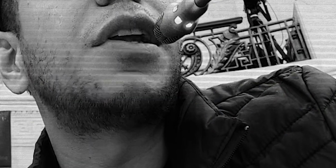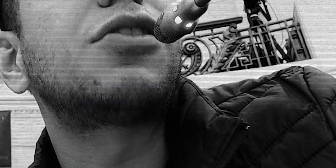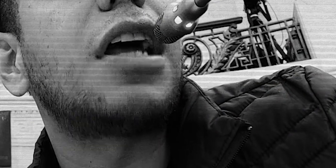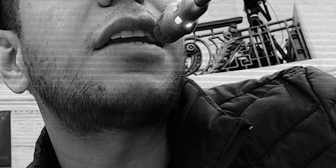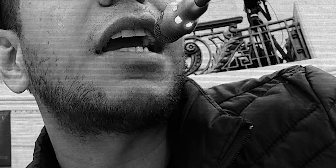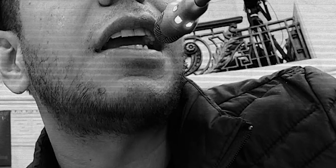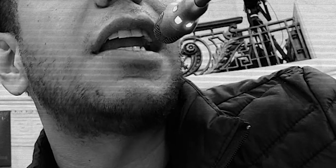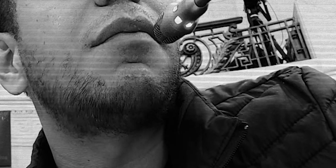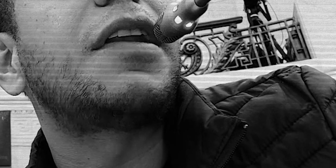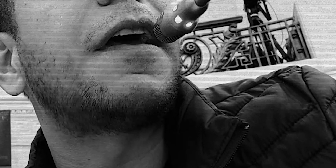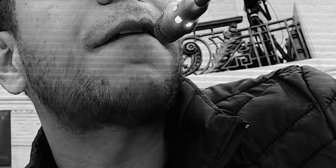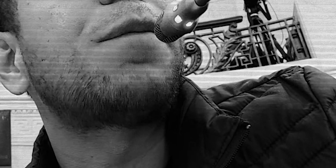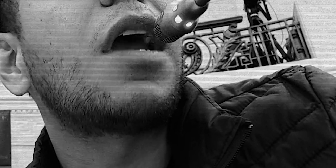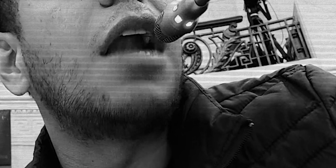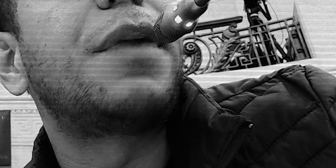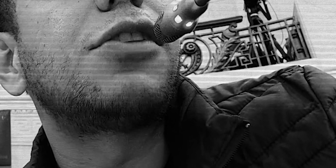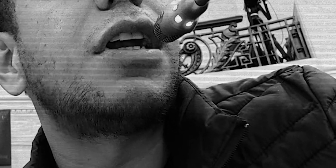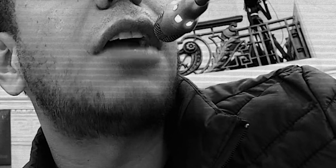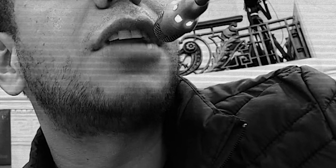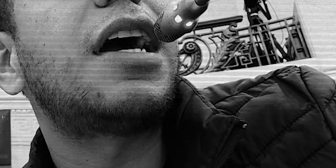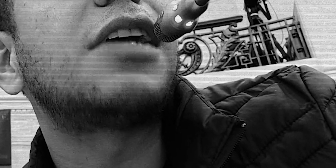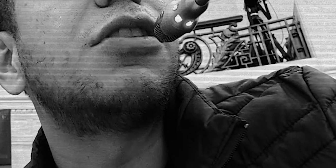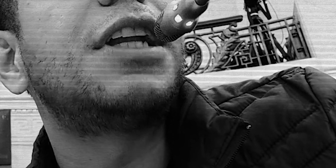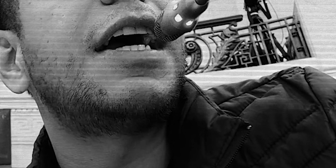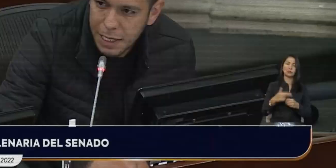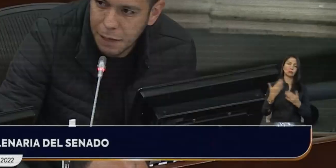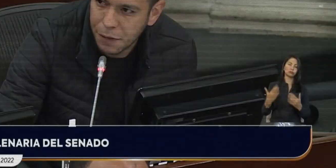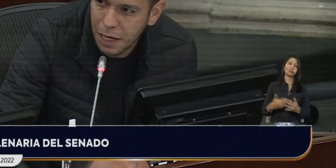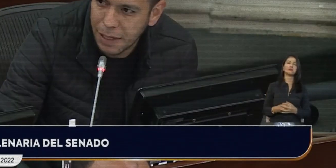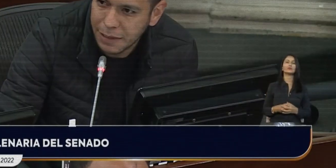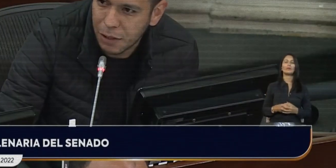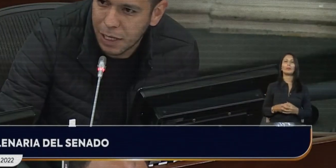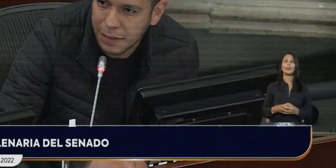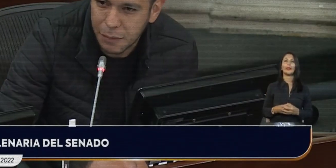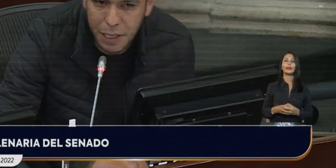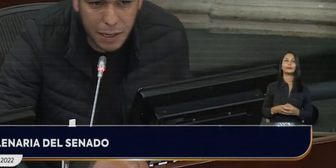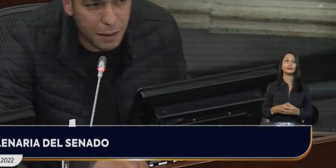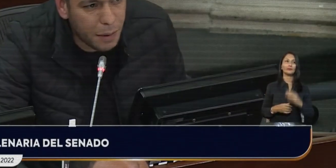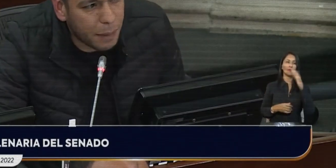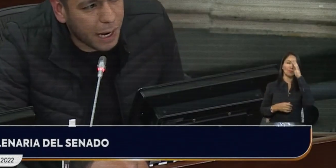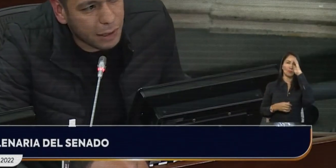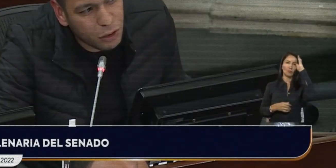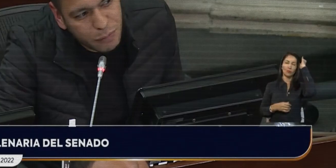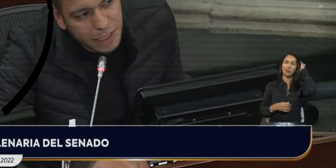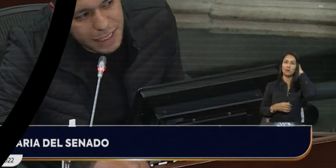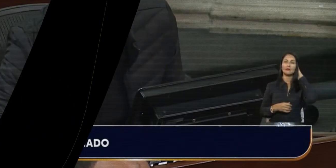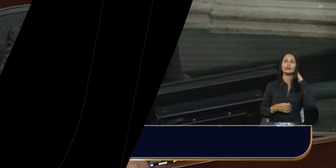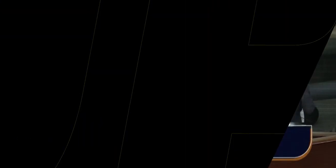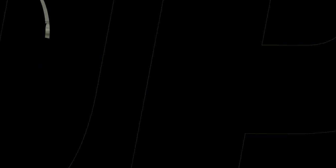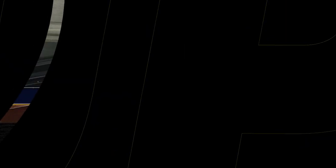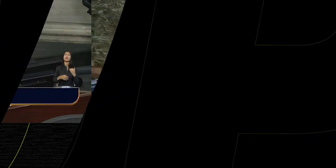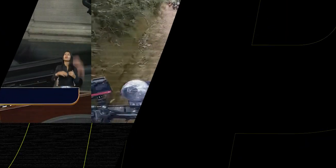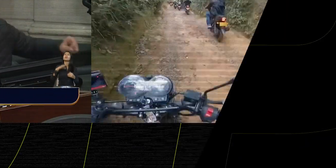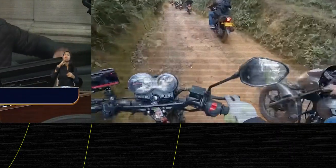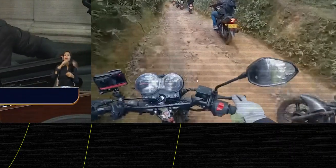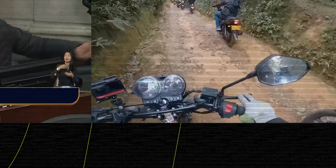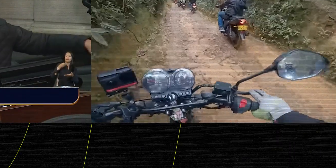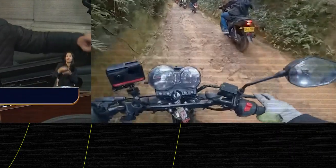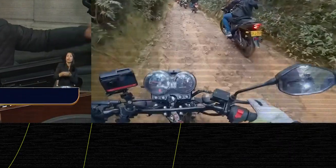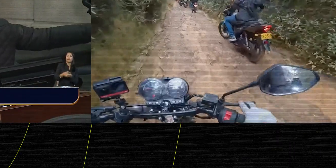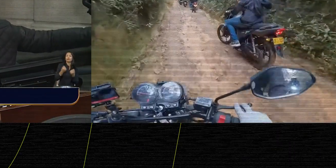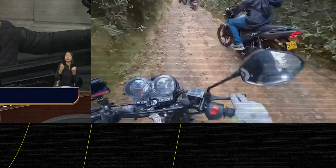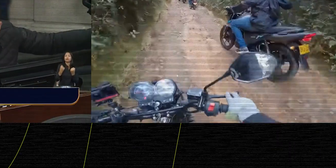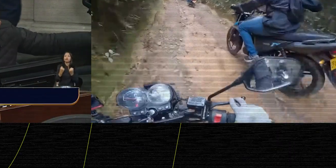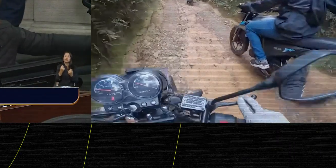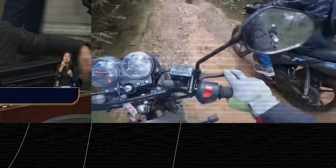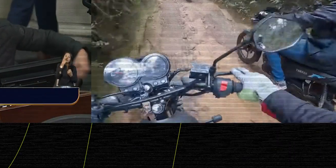tan impresionante que le quieren meter al precio del galón de la gasolina, que finalmente lo van a terminar pagando los más necesitados, el que lleva a su esposa